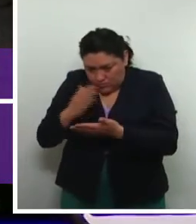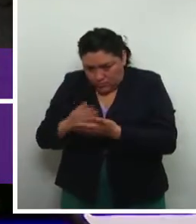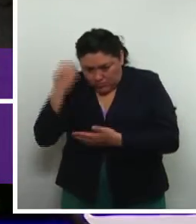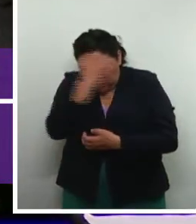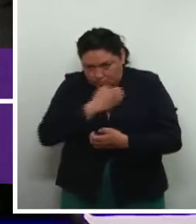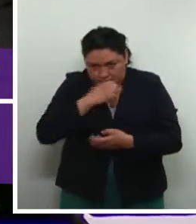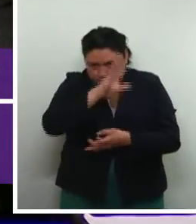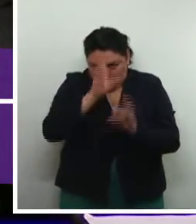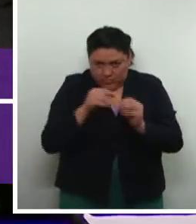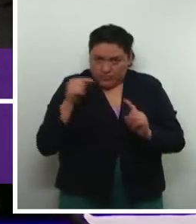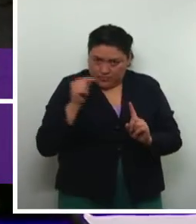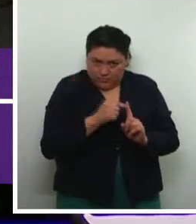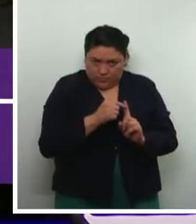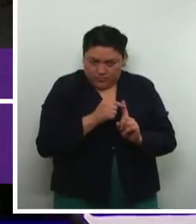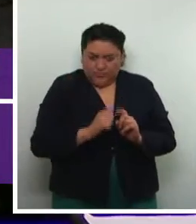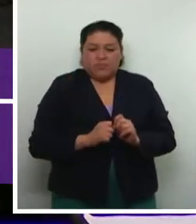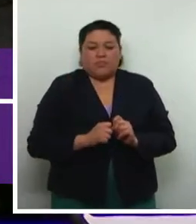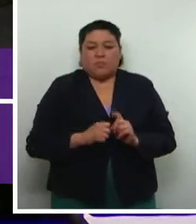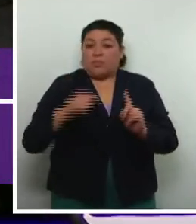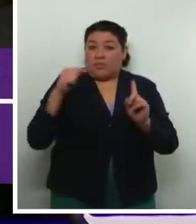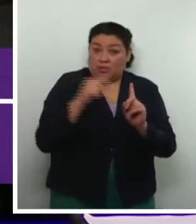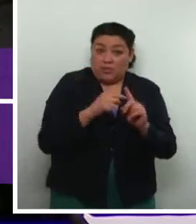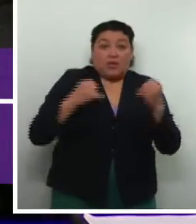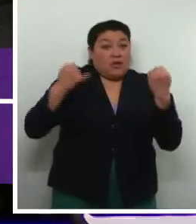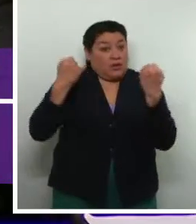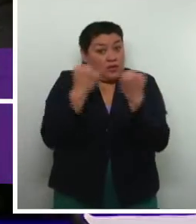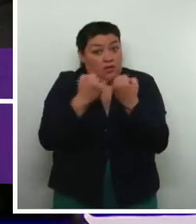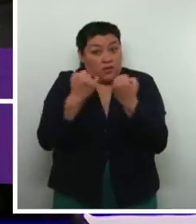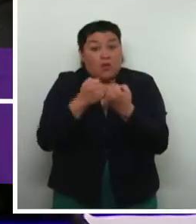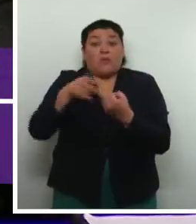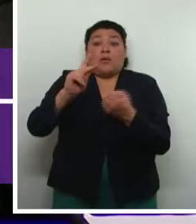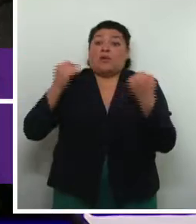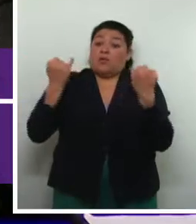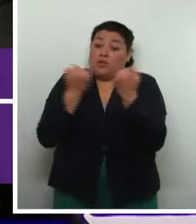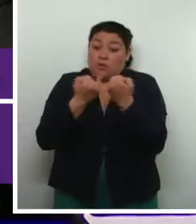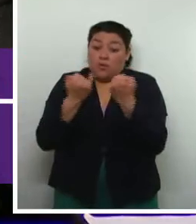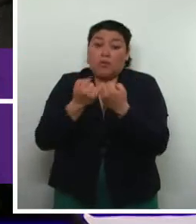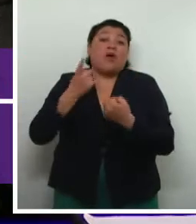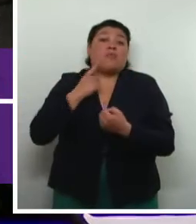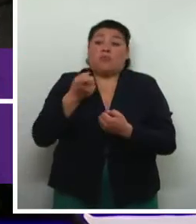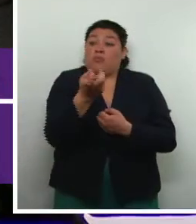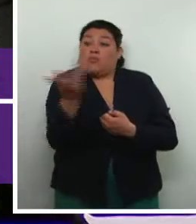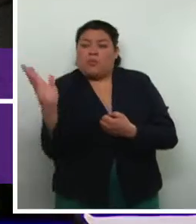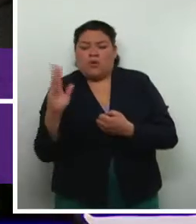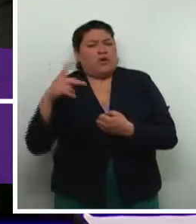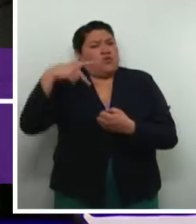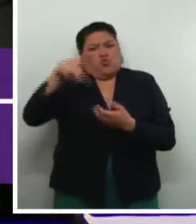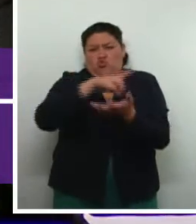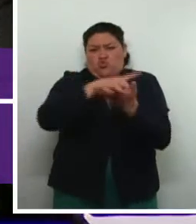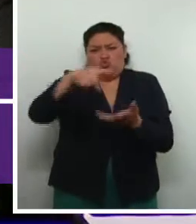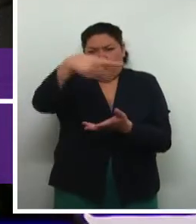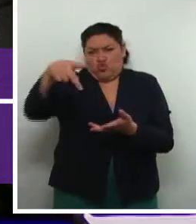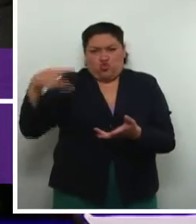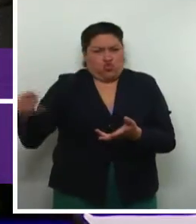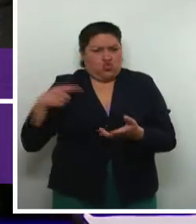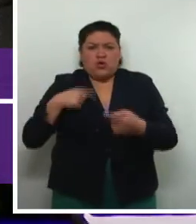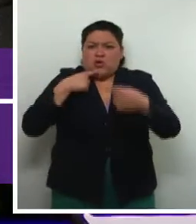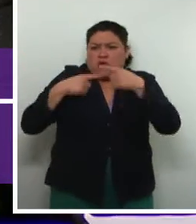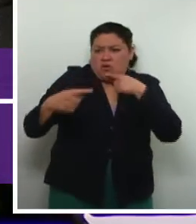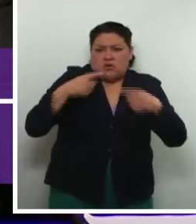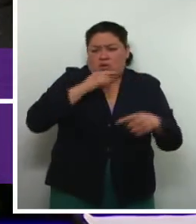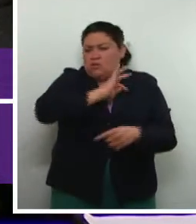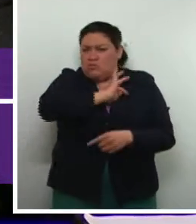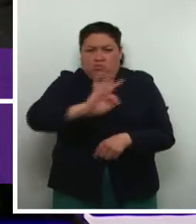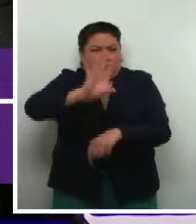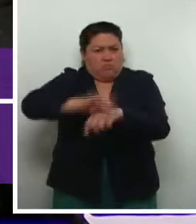dictámenes, evitando conculcar el derecho que al mismo tiempo tiene todo el legislador para que en la discusión en lo